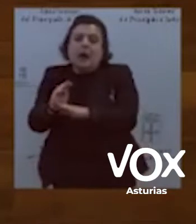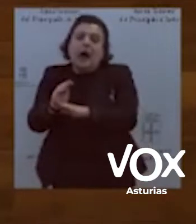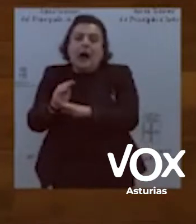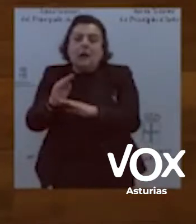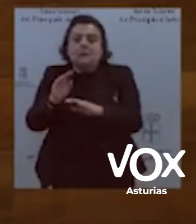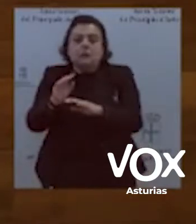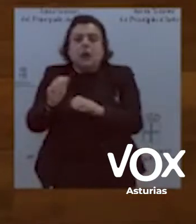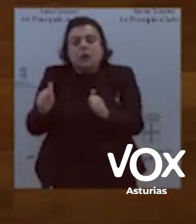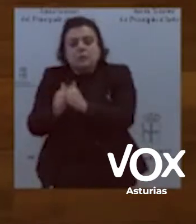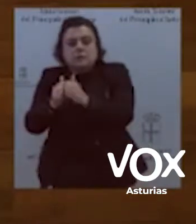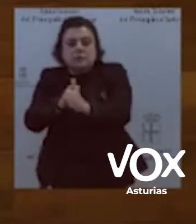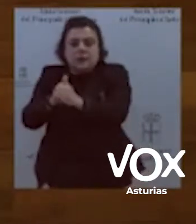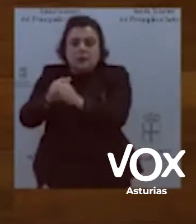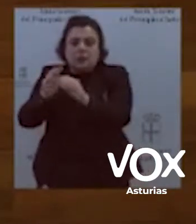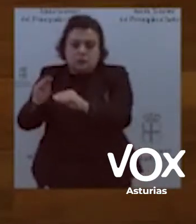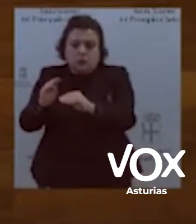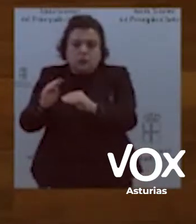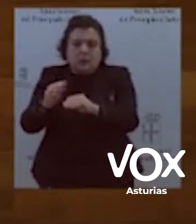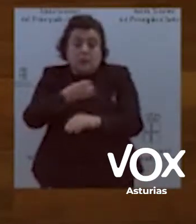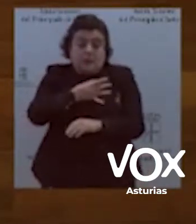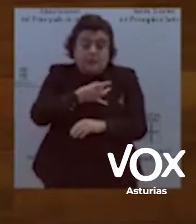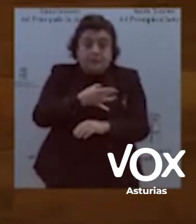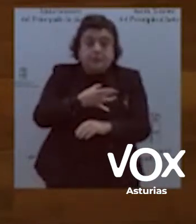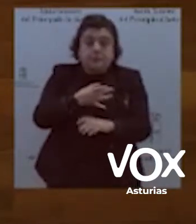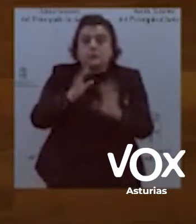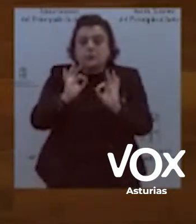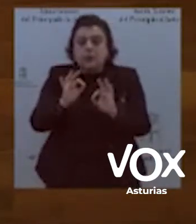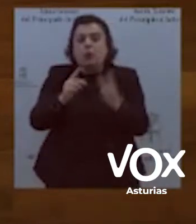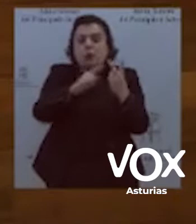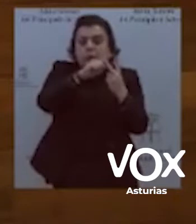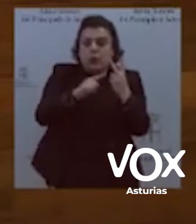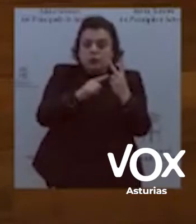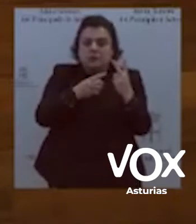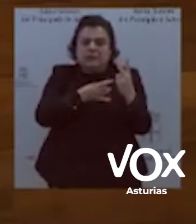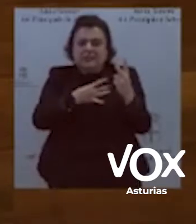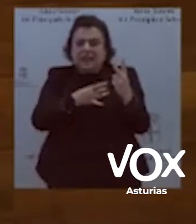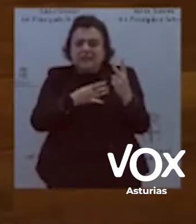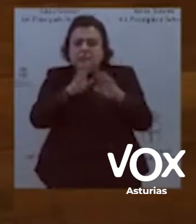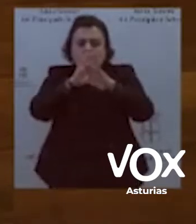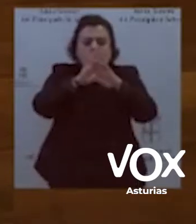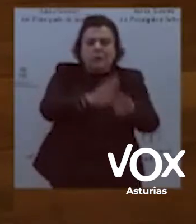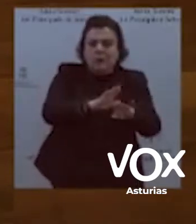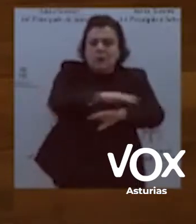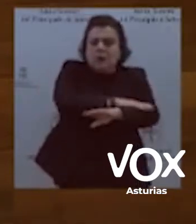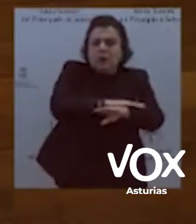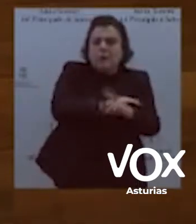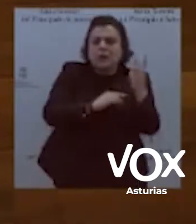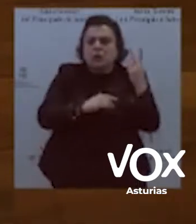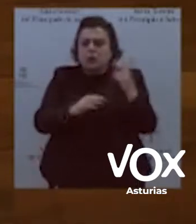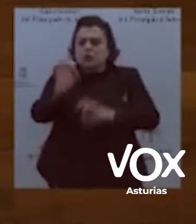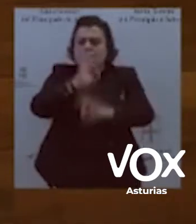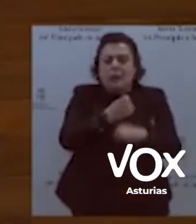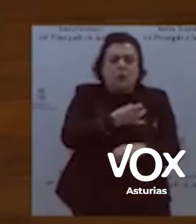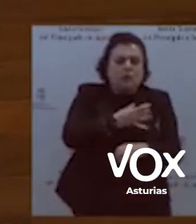de corrupción, los dos sindicatos afines al régimen, dos organizaciones deformes que comen, señorías, de